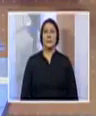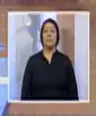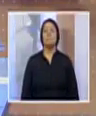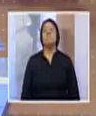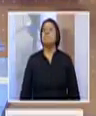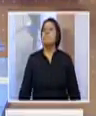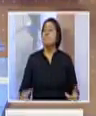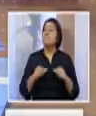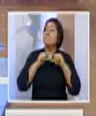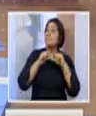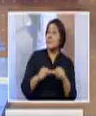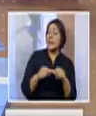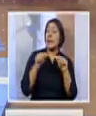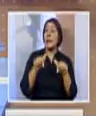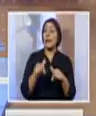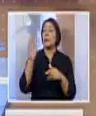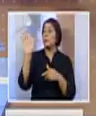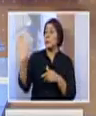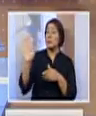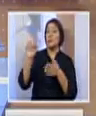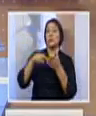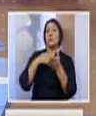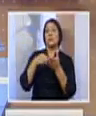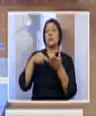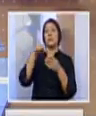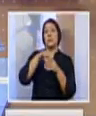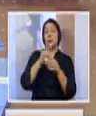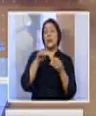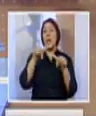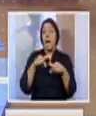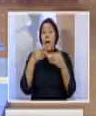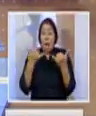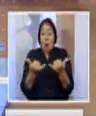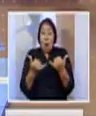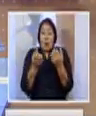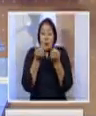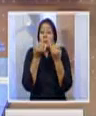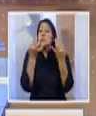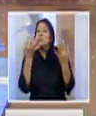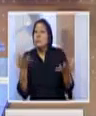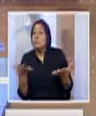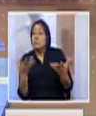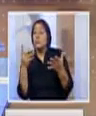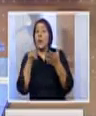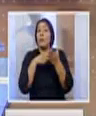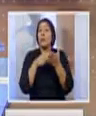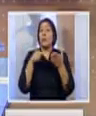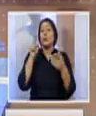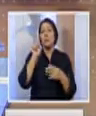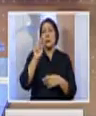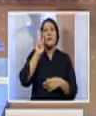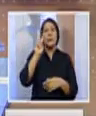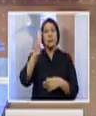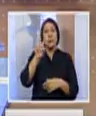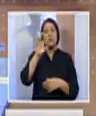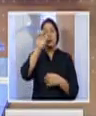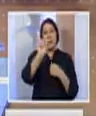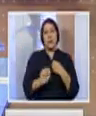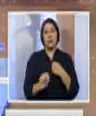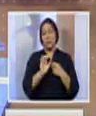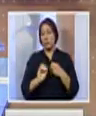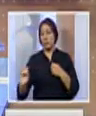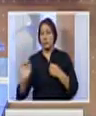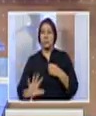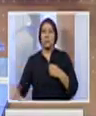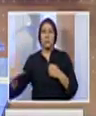Bueno, seguimos desde las urnas en donde se está llevando a cabo el escrutinio, el conteo de votos. Vamos al suroccidente guatemalteco en Suchitepéquez, en donde